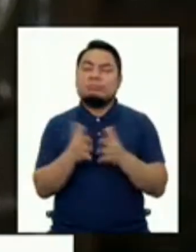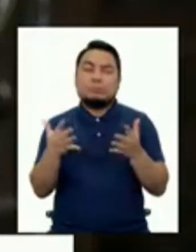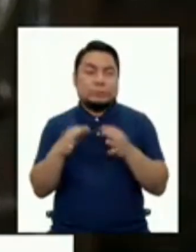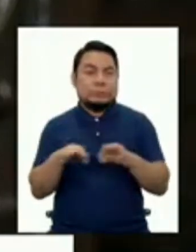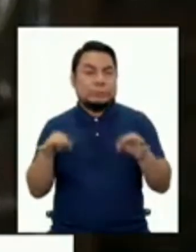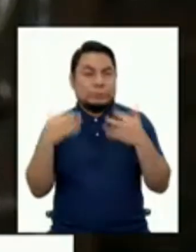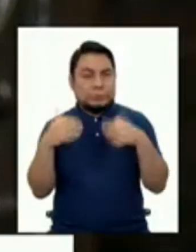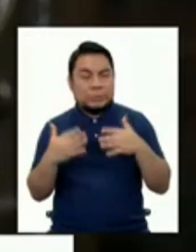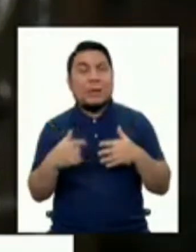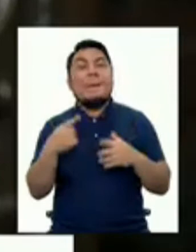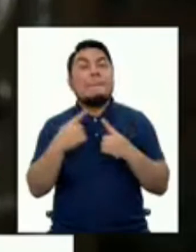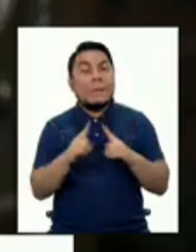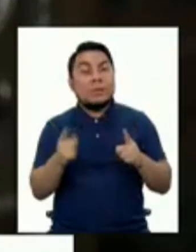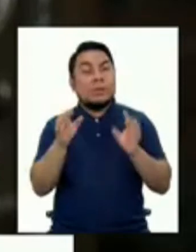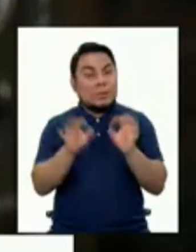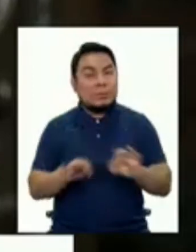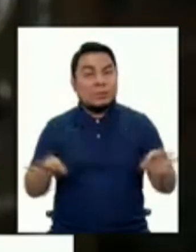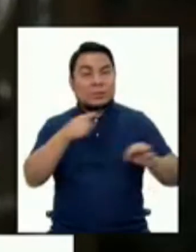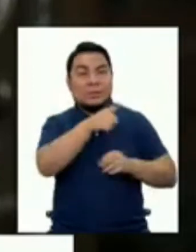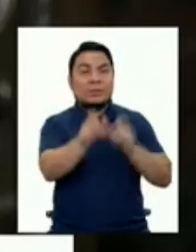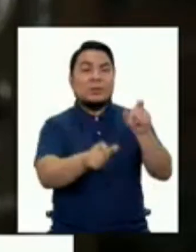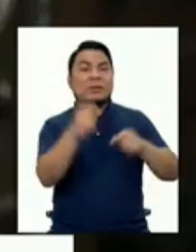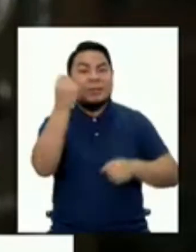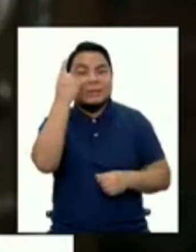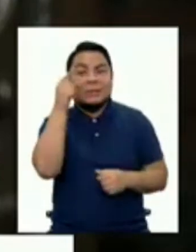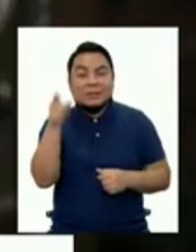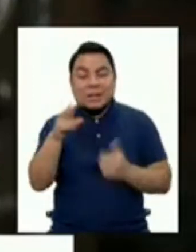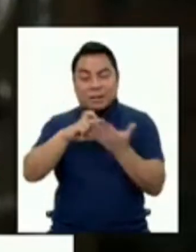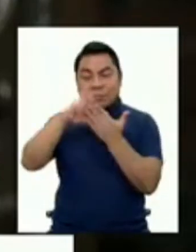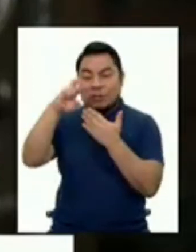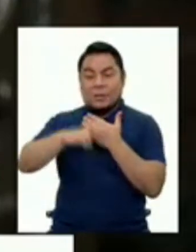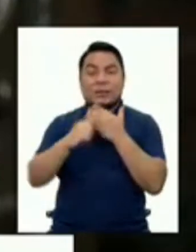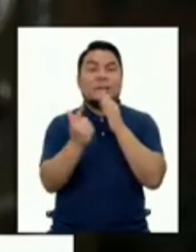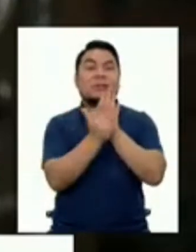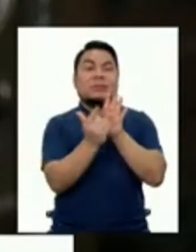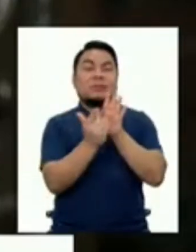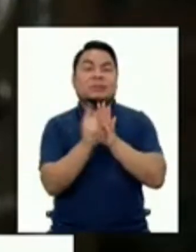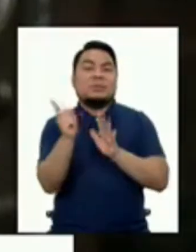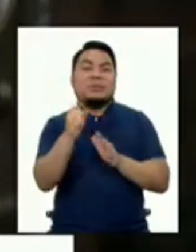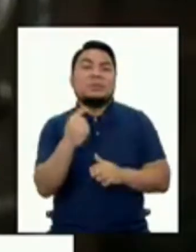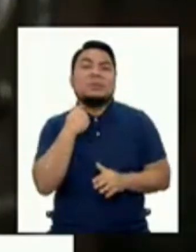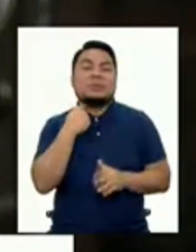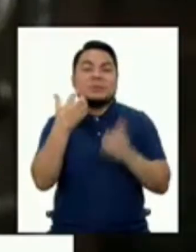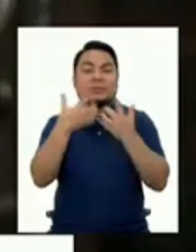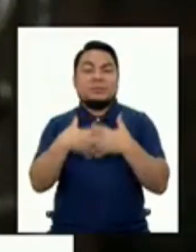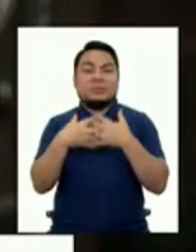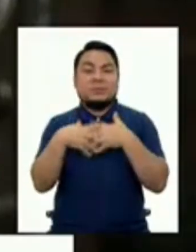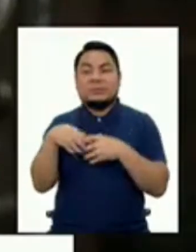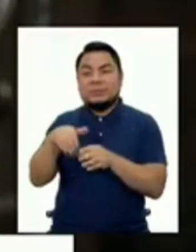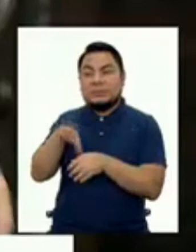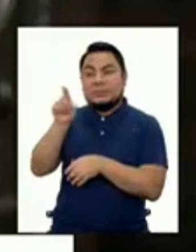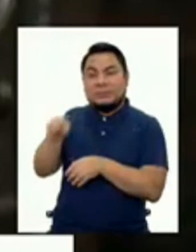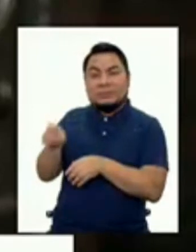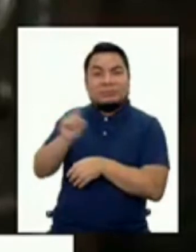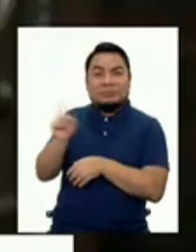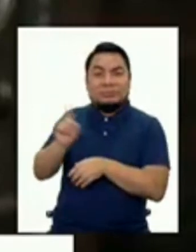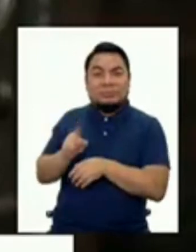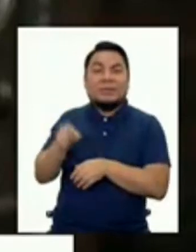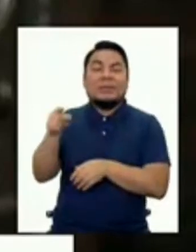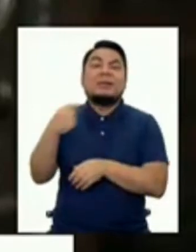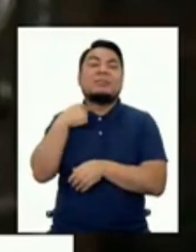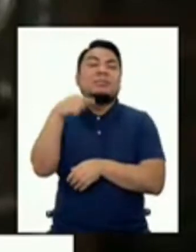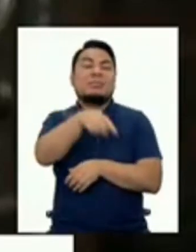significativos. Y lo que es importante que los ciudadanos entiendan es que estos proyectos de ley no afectan a las entidades financieras, afectan a los